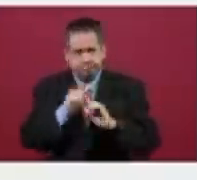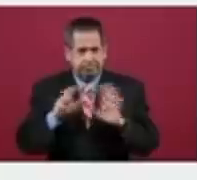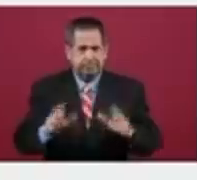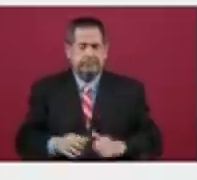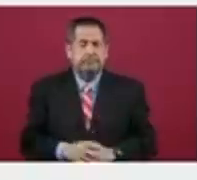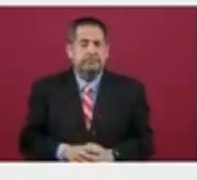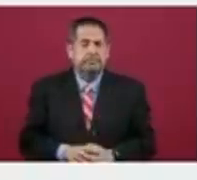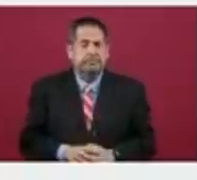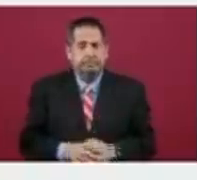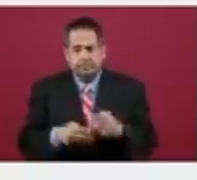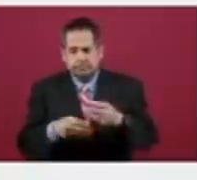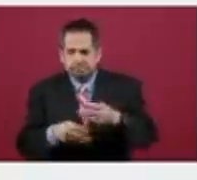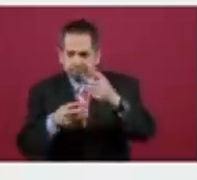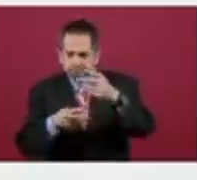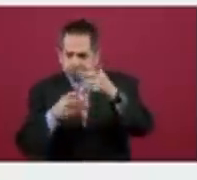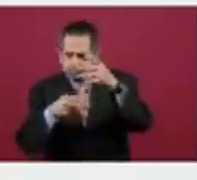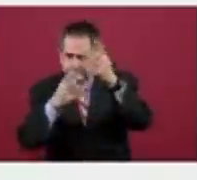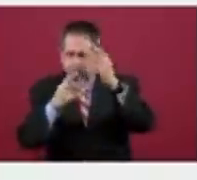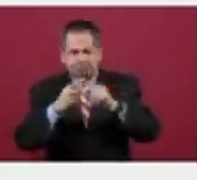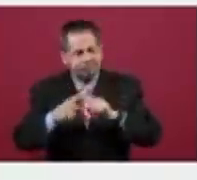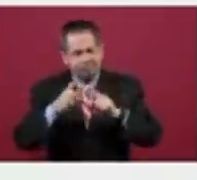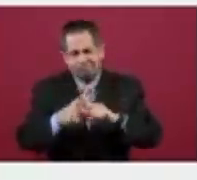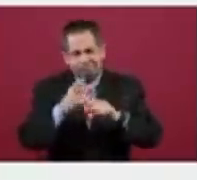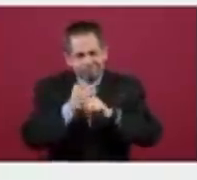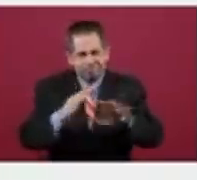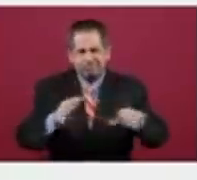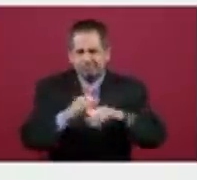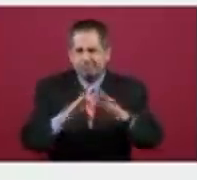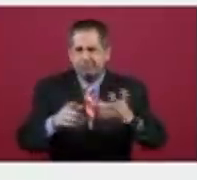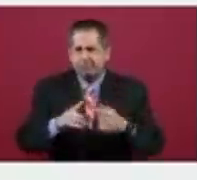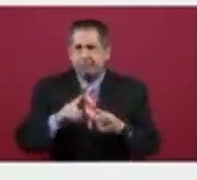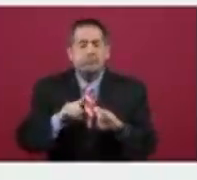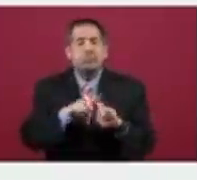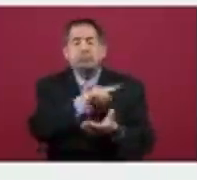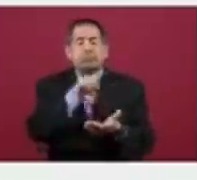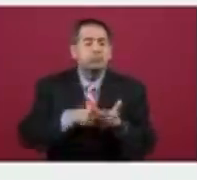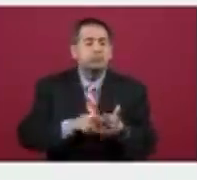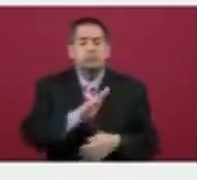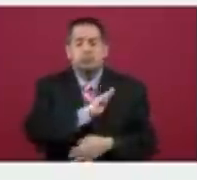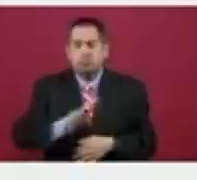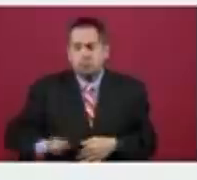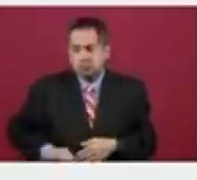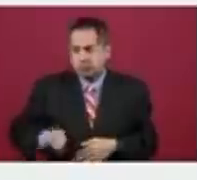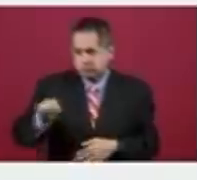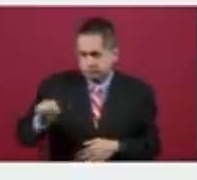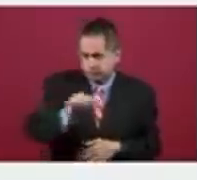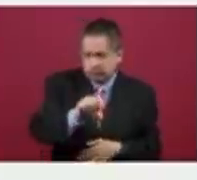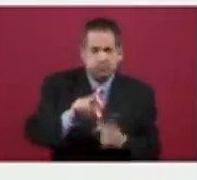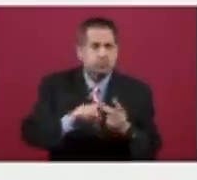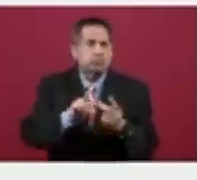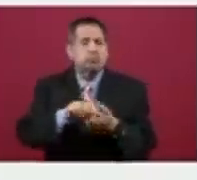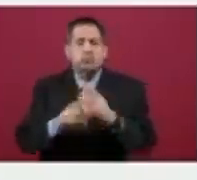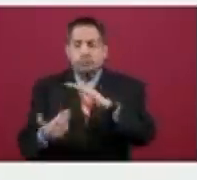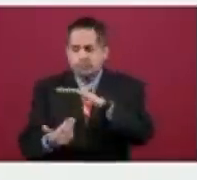Pueden encontrar ahí toda la información desde cada uno de los municipios, en dónde se van a instalar las